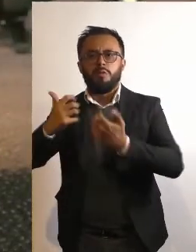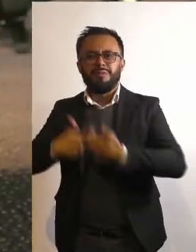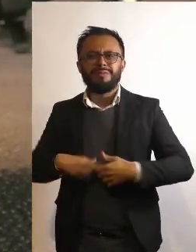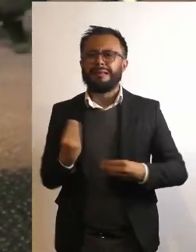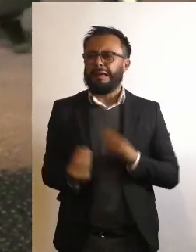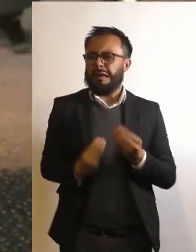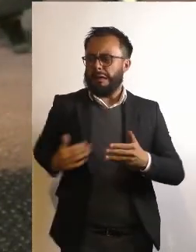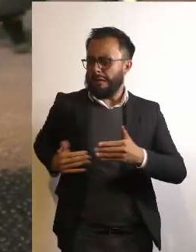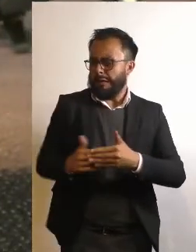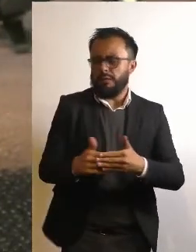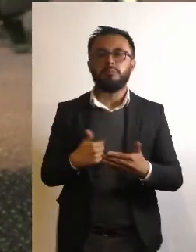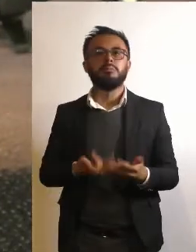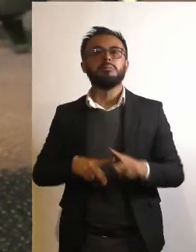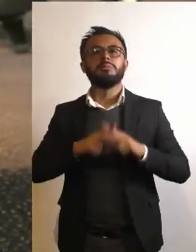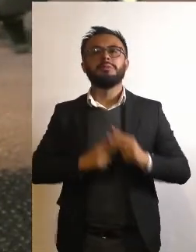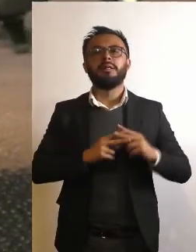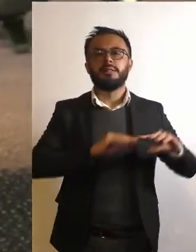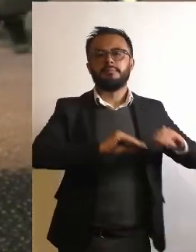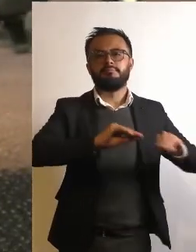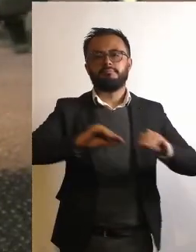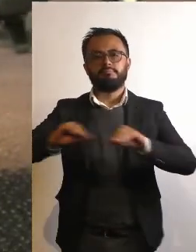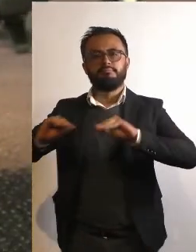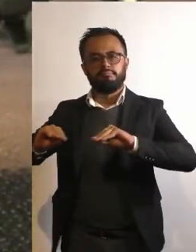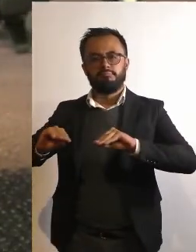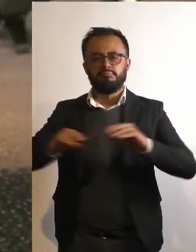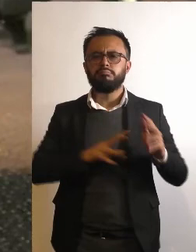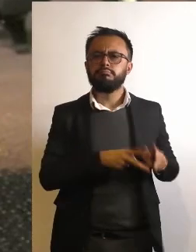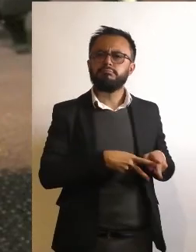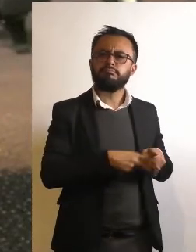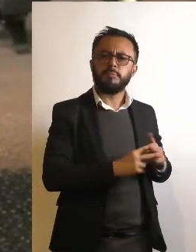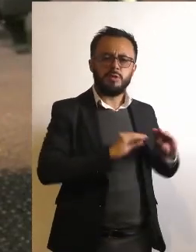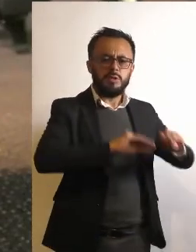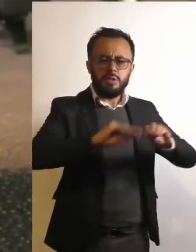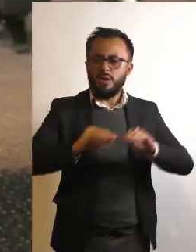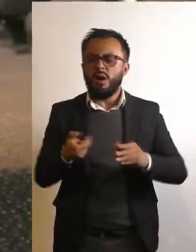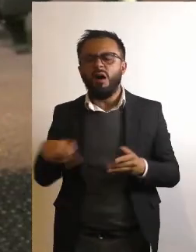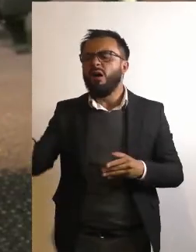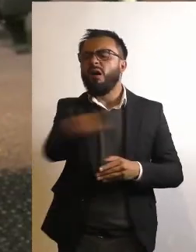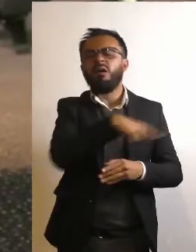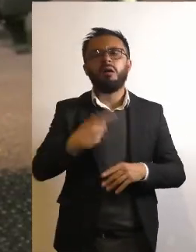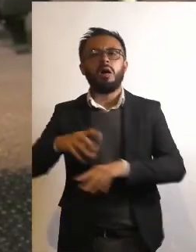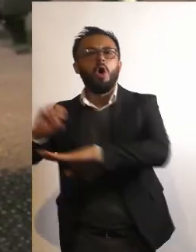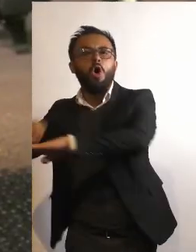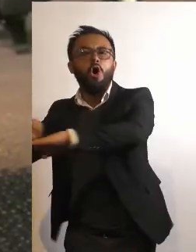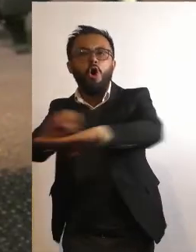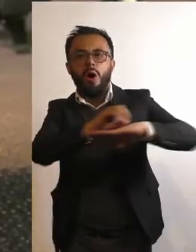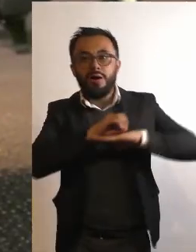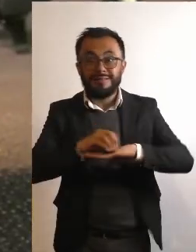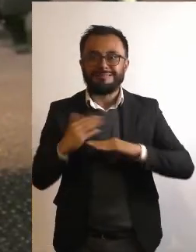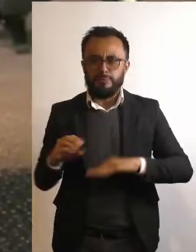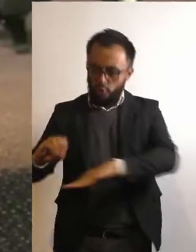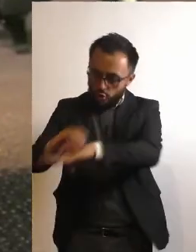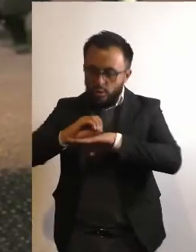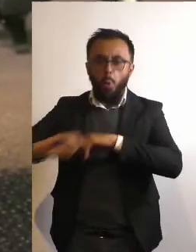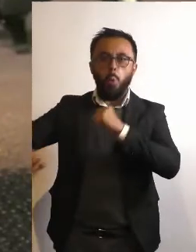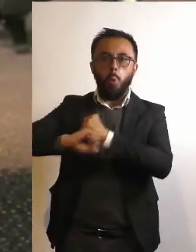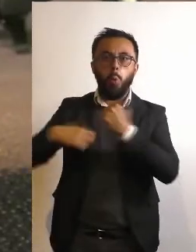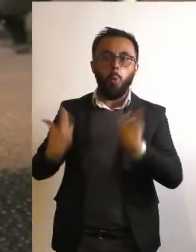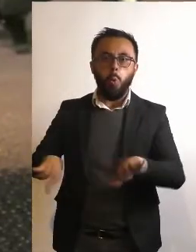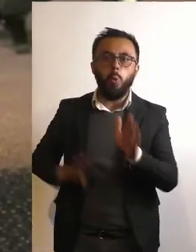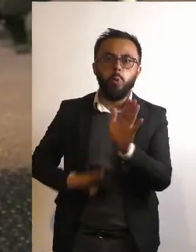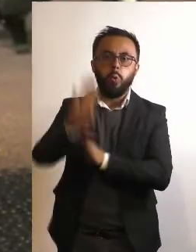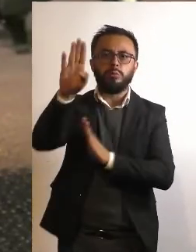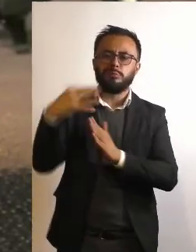con organizaciones que son foco de nuestro desarrollo. Ya hicimos, por ejemplo, con